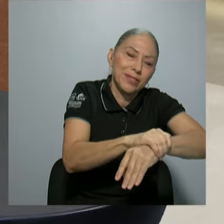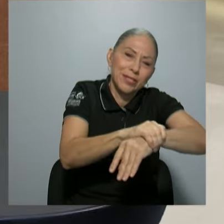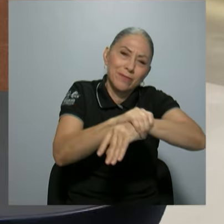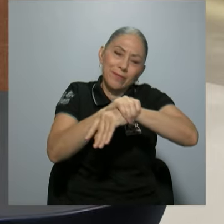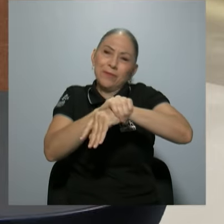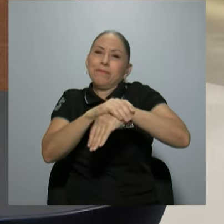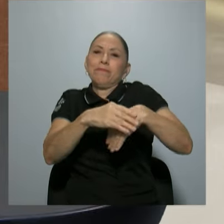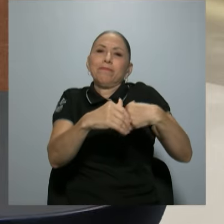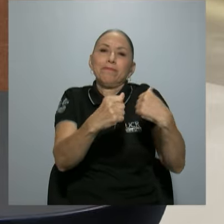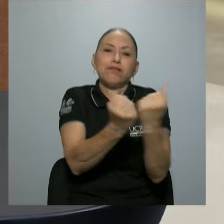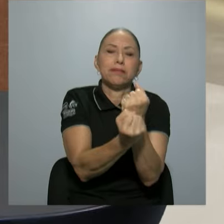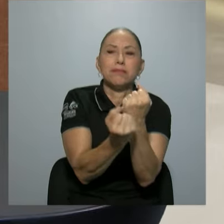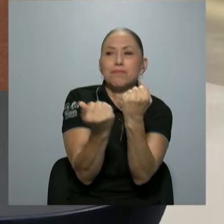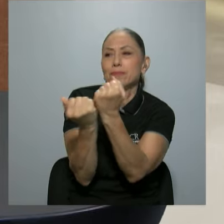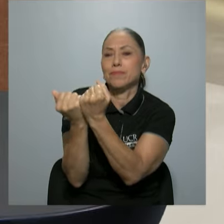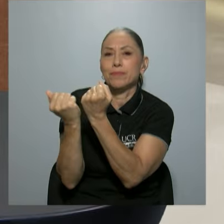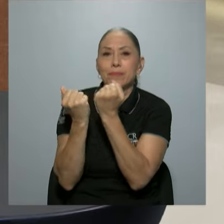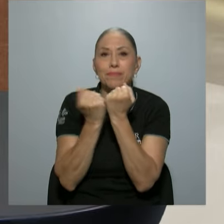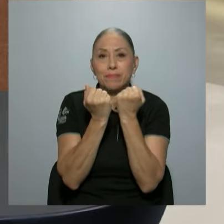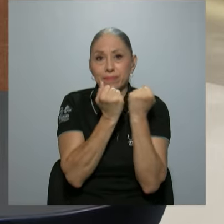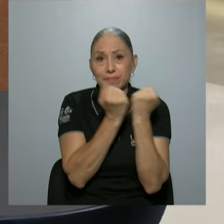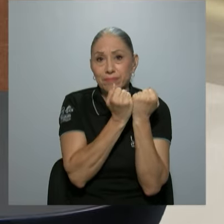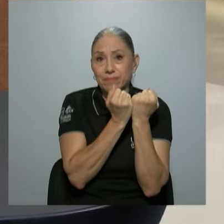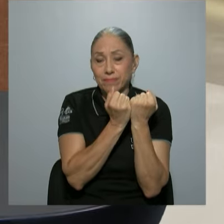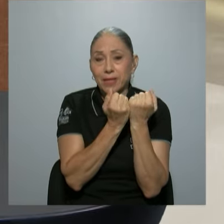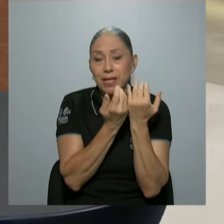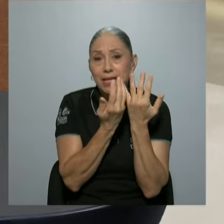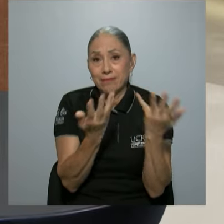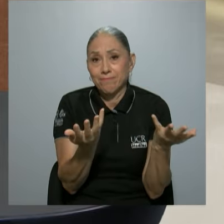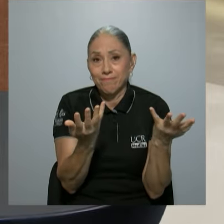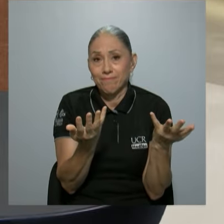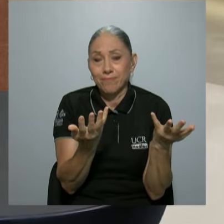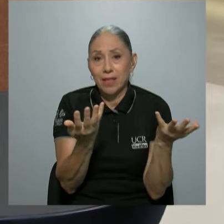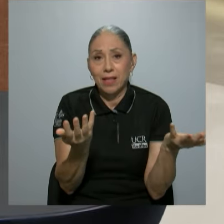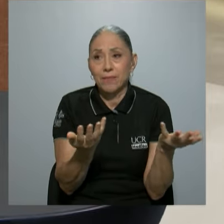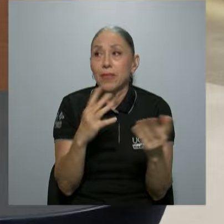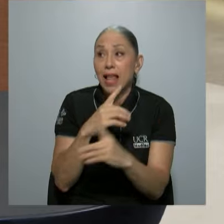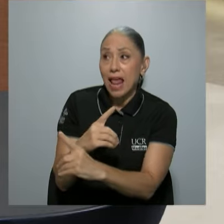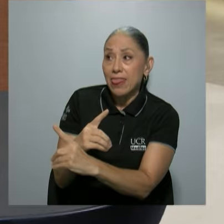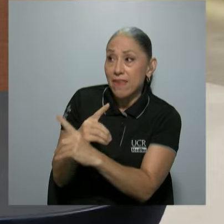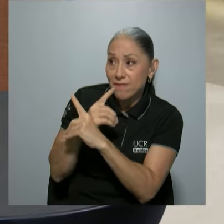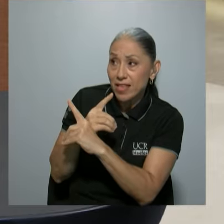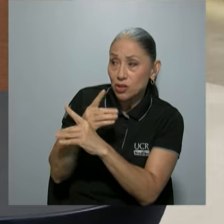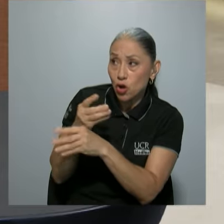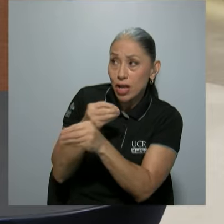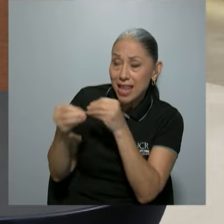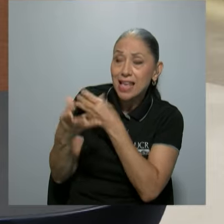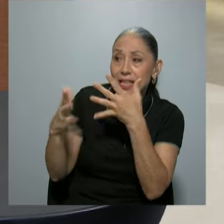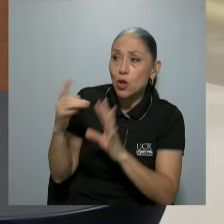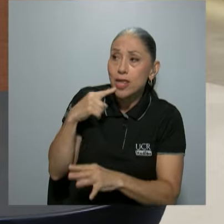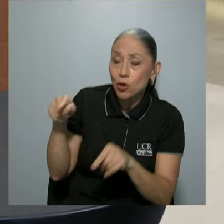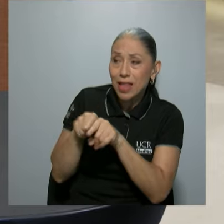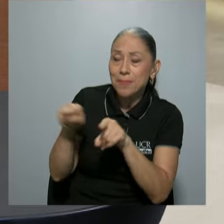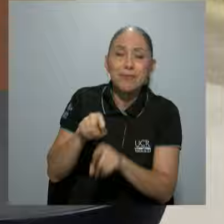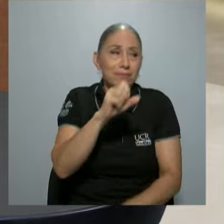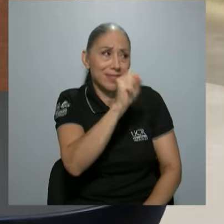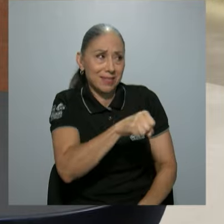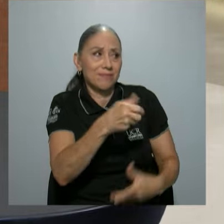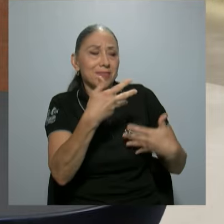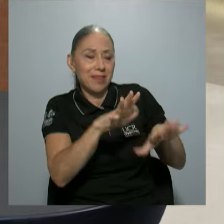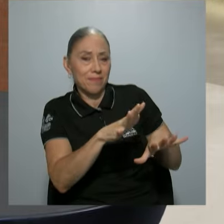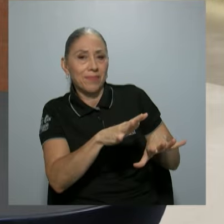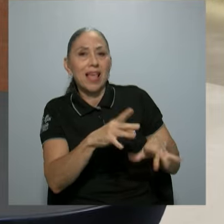privados de libertad que deben ser... la Defensoría ya lo dijo también. Ya lo dijo la Defensoría. Eso es un dato estadístico. 120%.